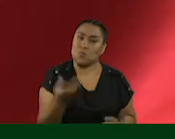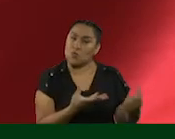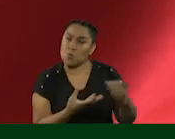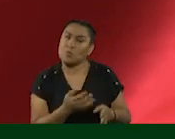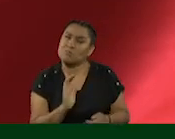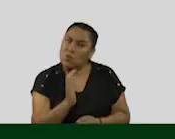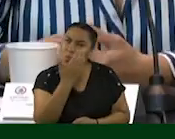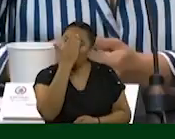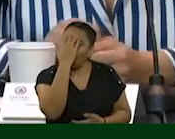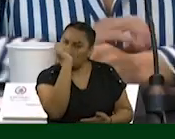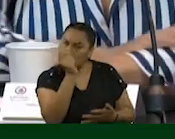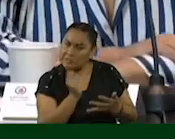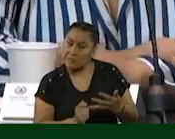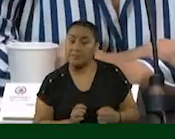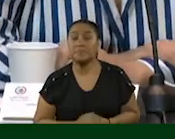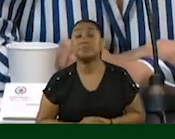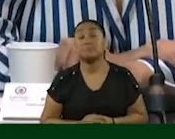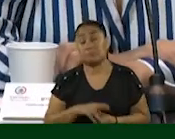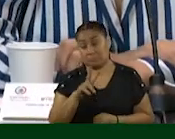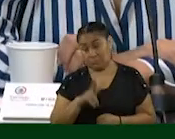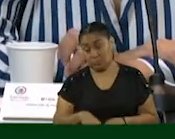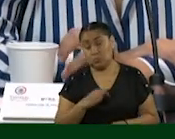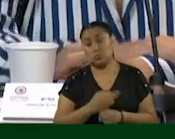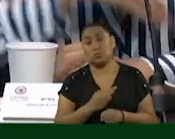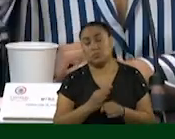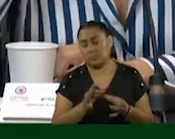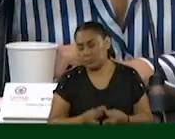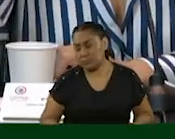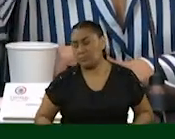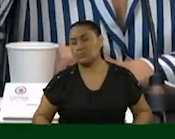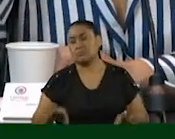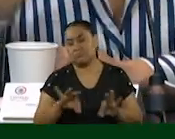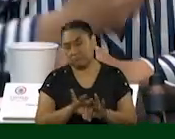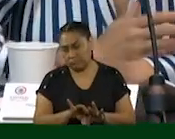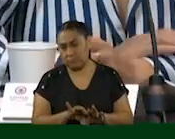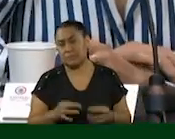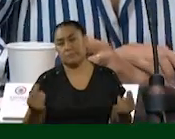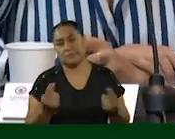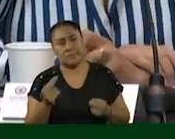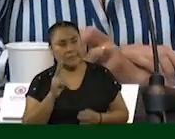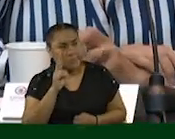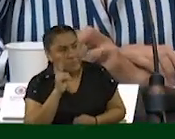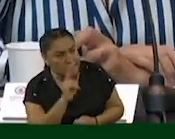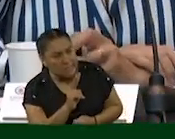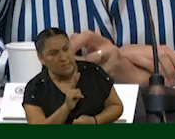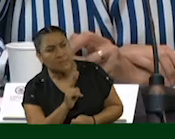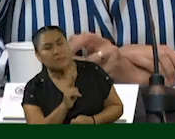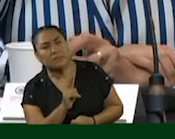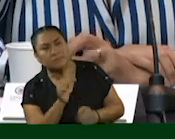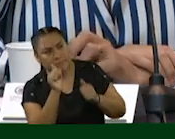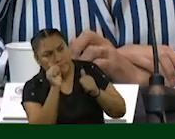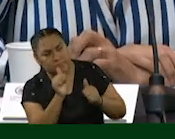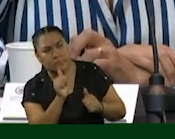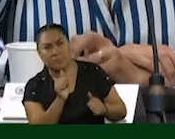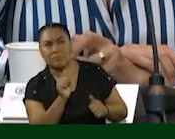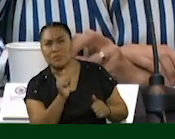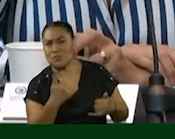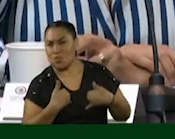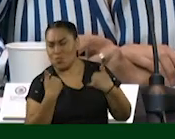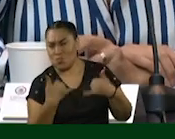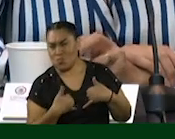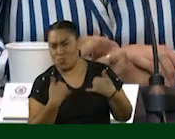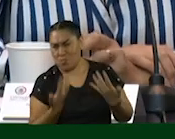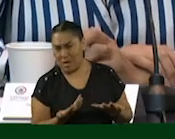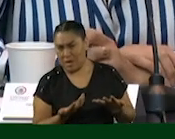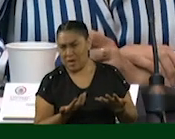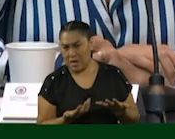conocimiento de todos pero si hay algo muy importante Ver y escuchar a nuestros chicos el no hablar no